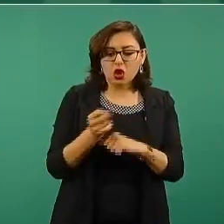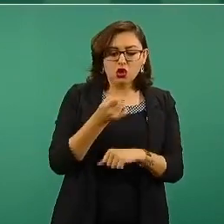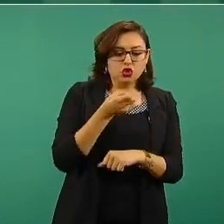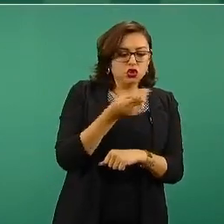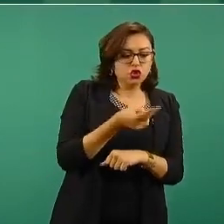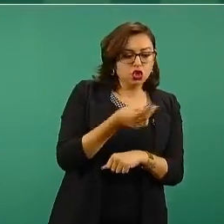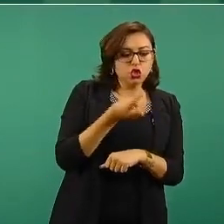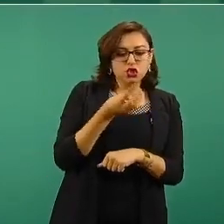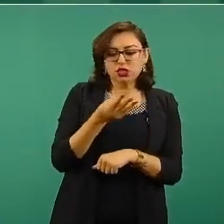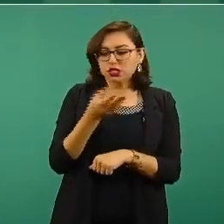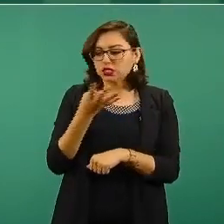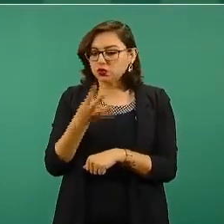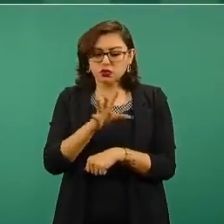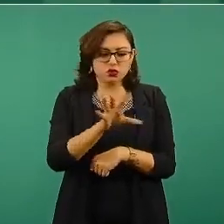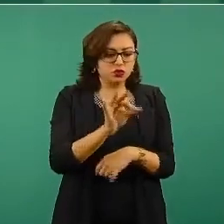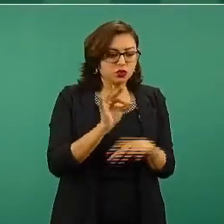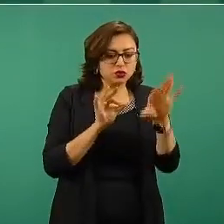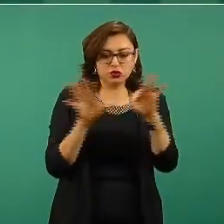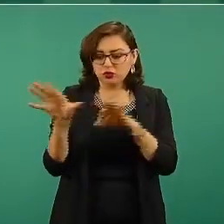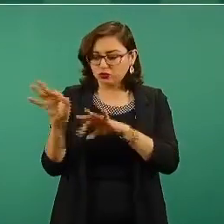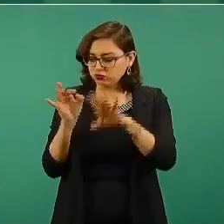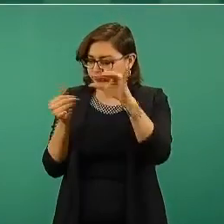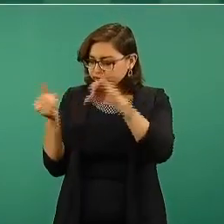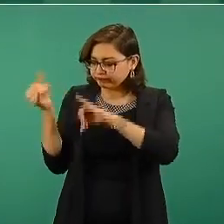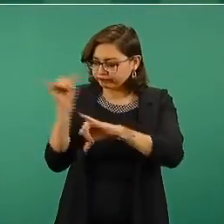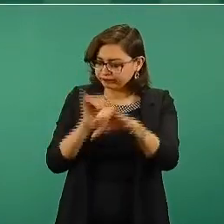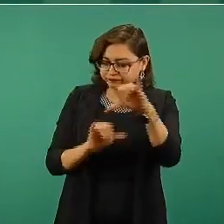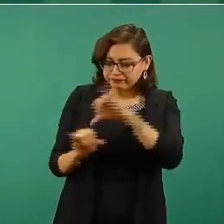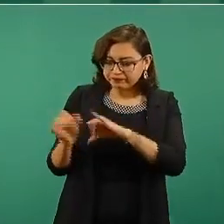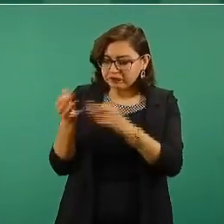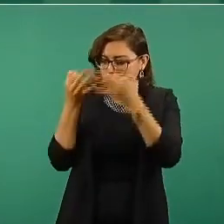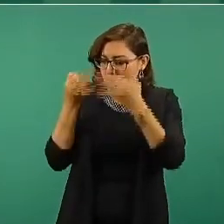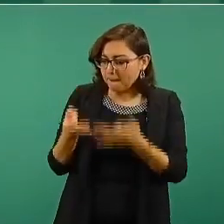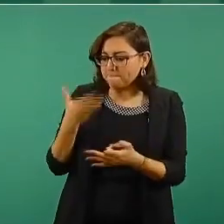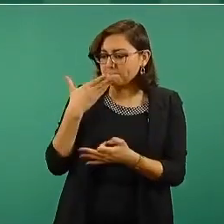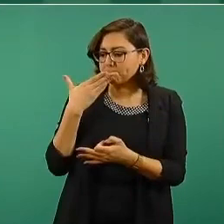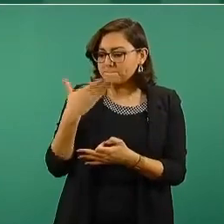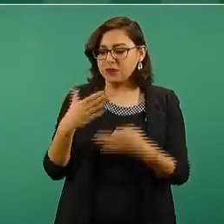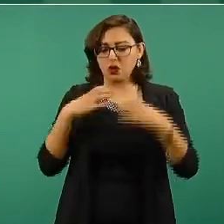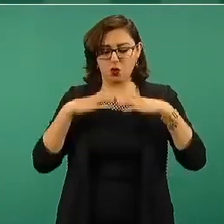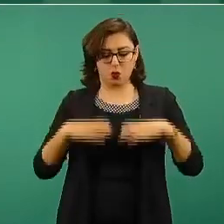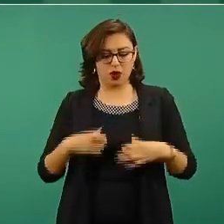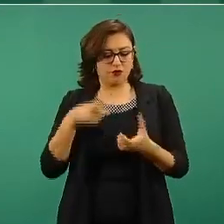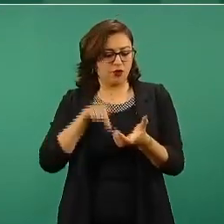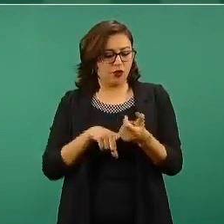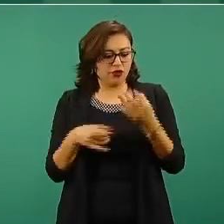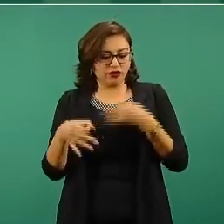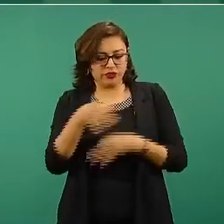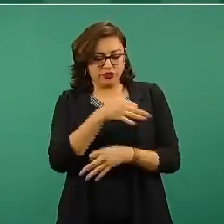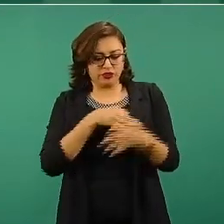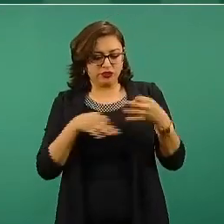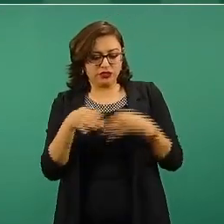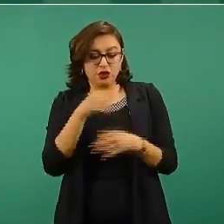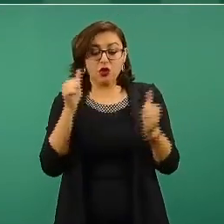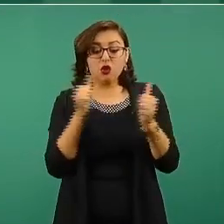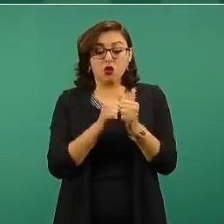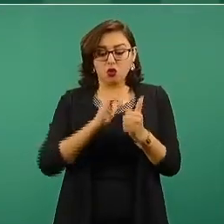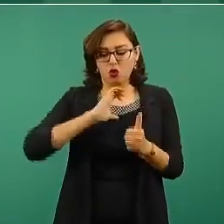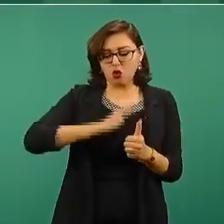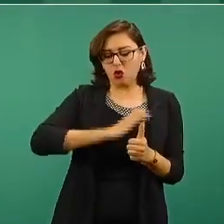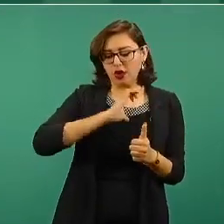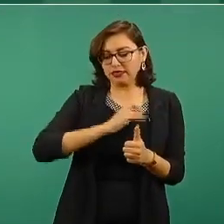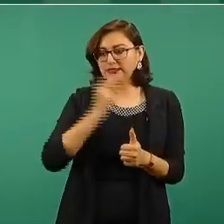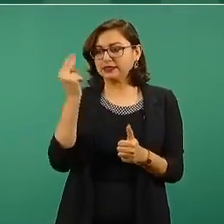4 medicamentos para poder llegar a las condiciones óptimas que la biología celular del paciente que tiene